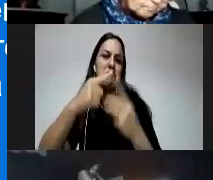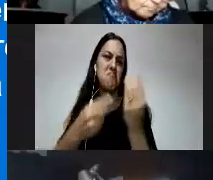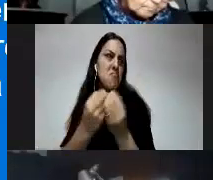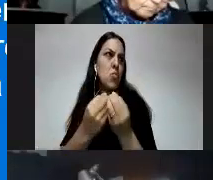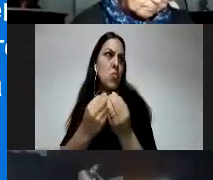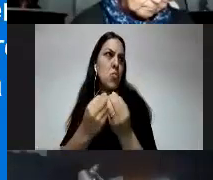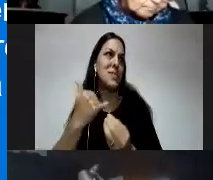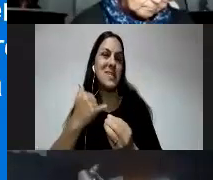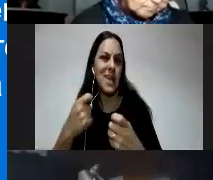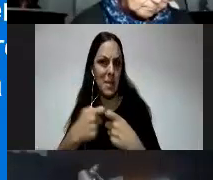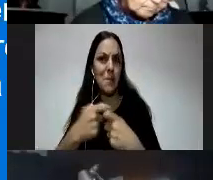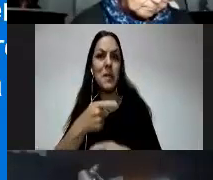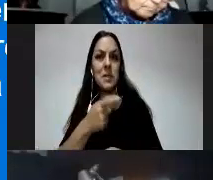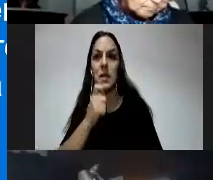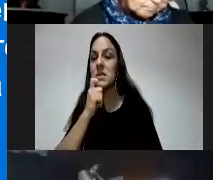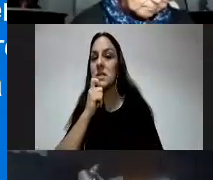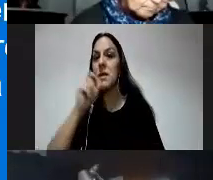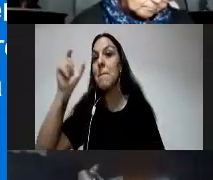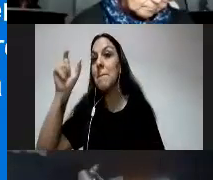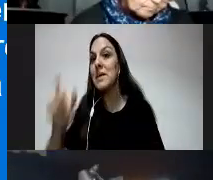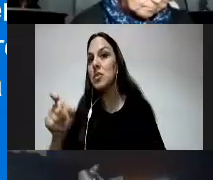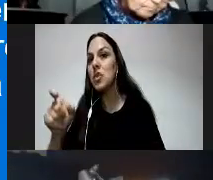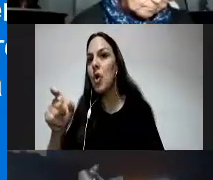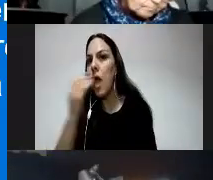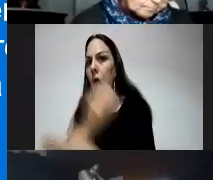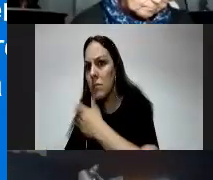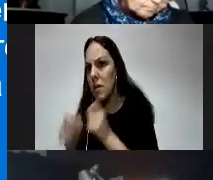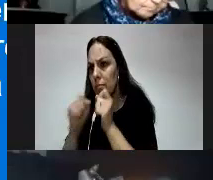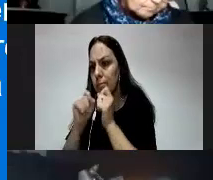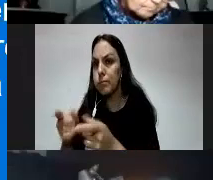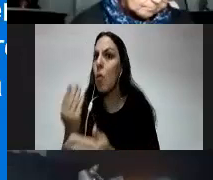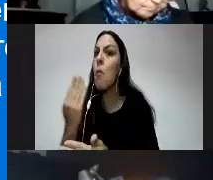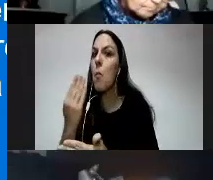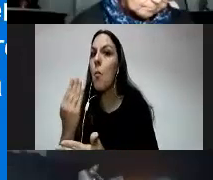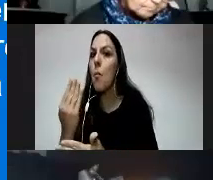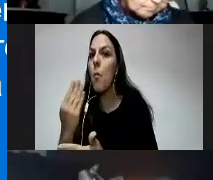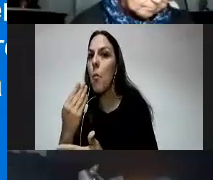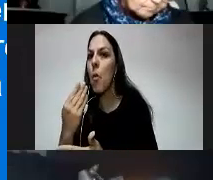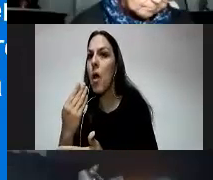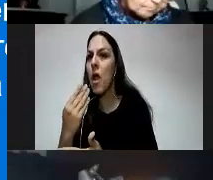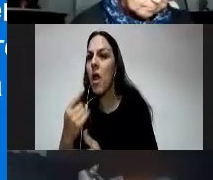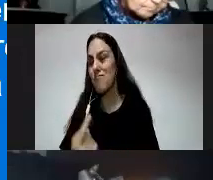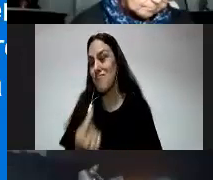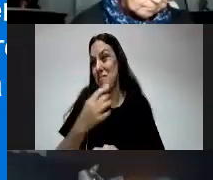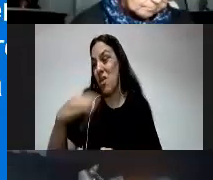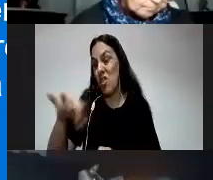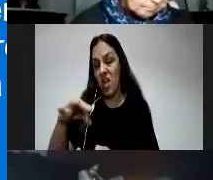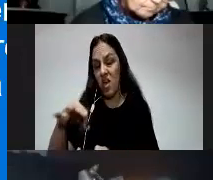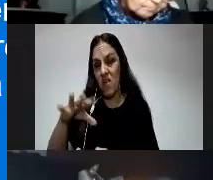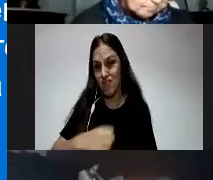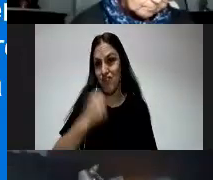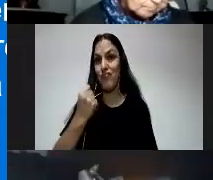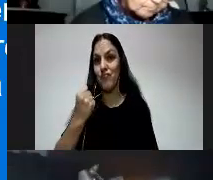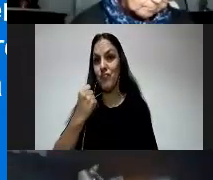si la persona con ese tipo de patología de discapacidad pudiera, primero tenemos que conseguir que,